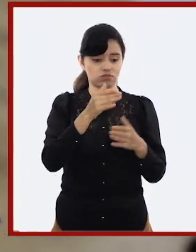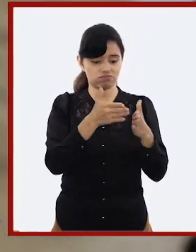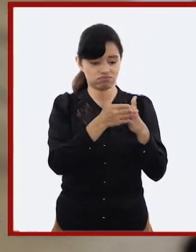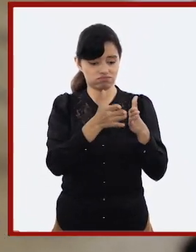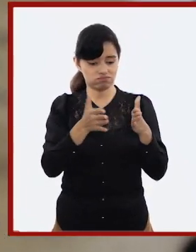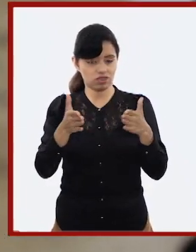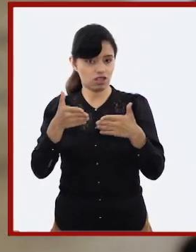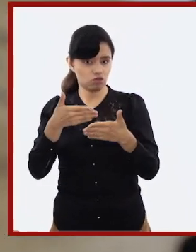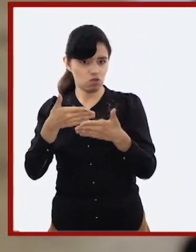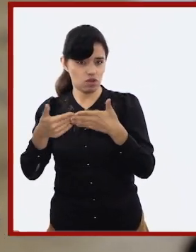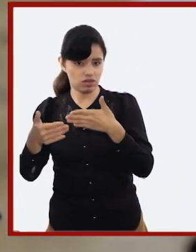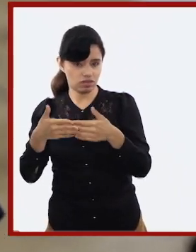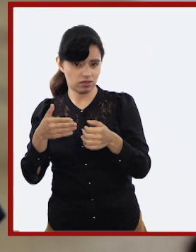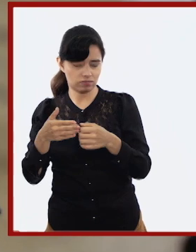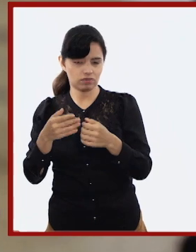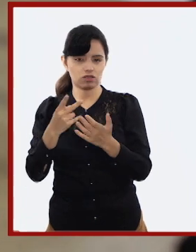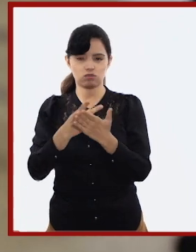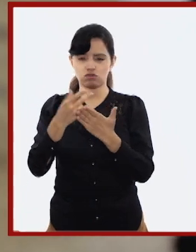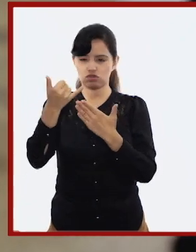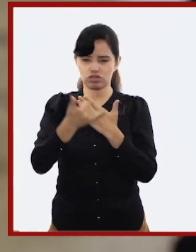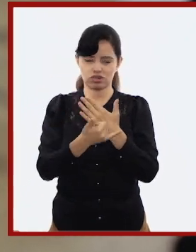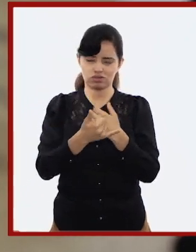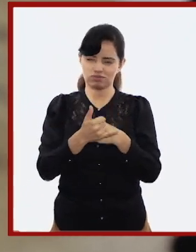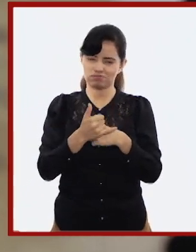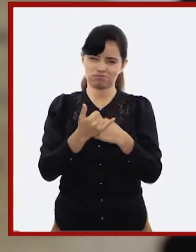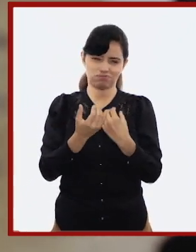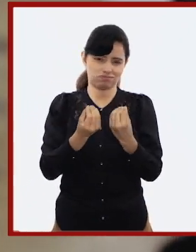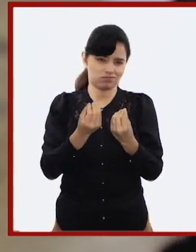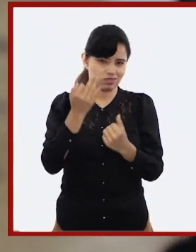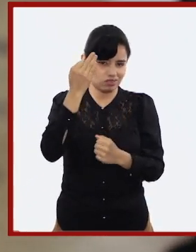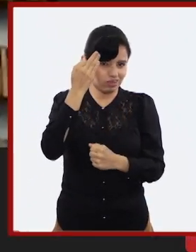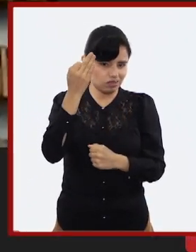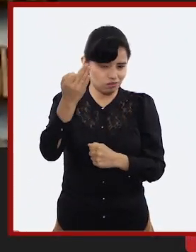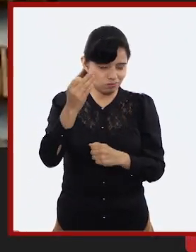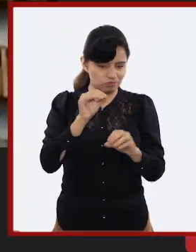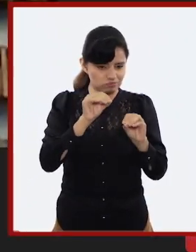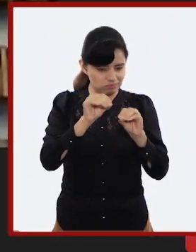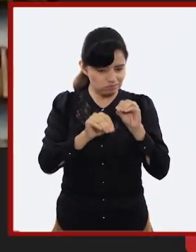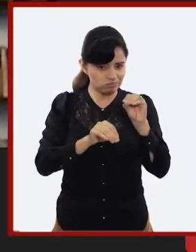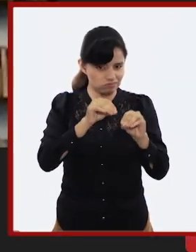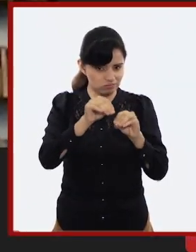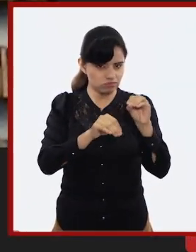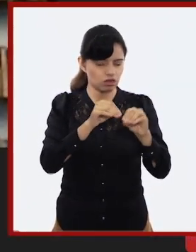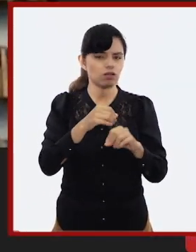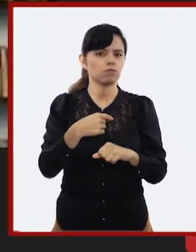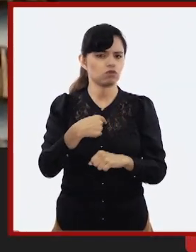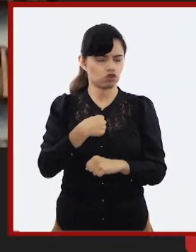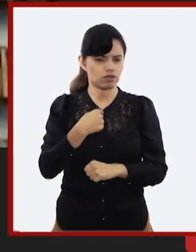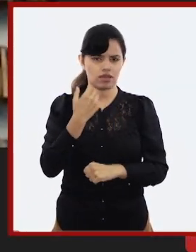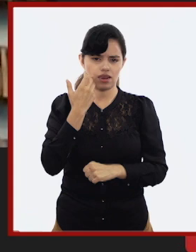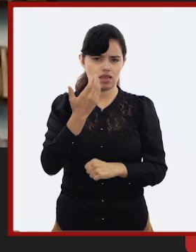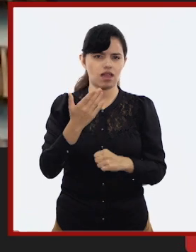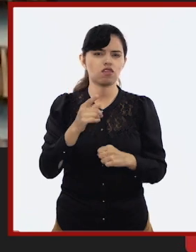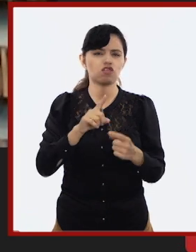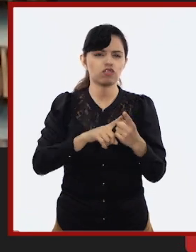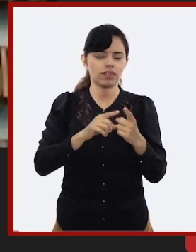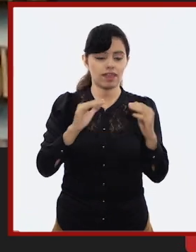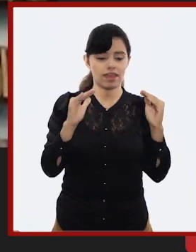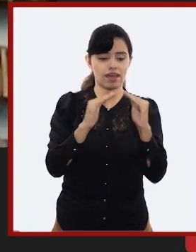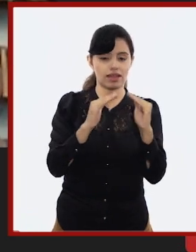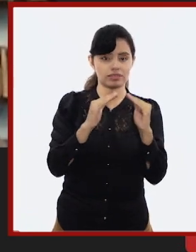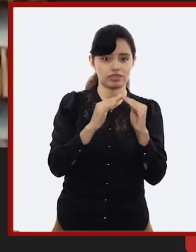Y el proyecto tardó mucho en hacerse realidad, porque yo quería que se hiciera en la casa de